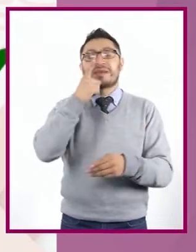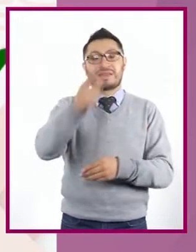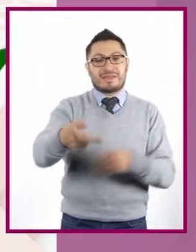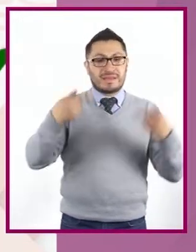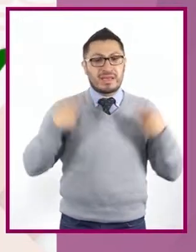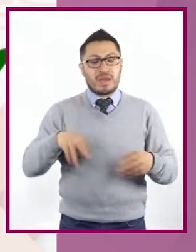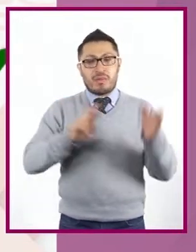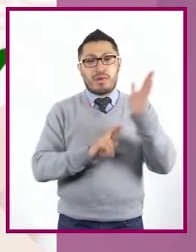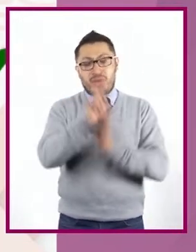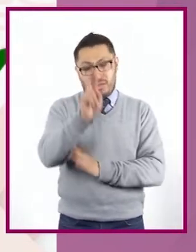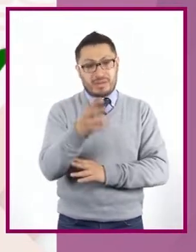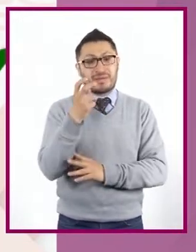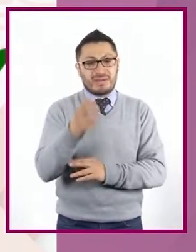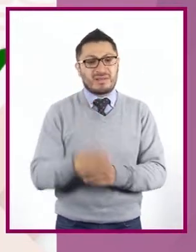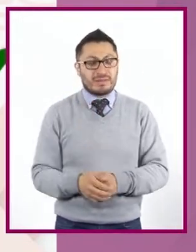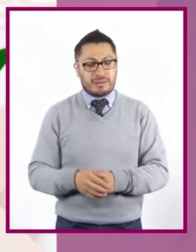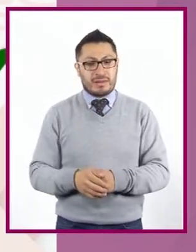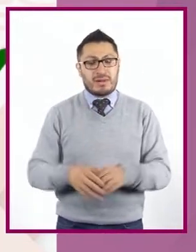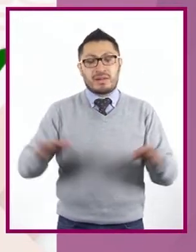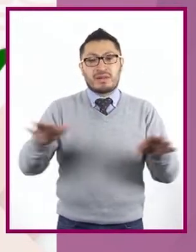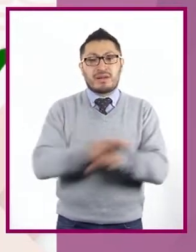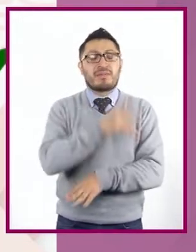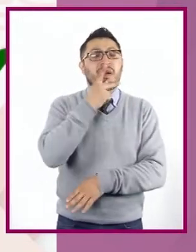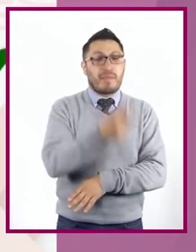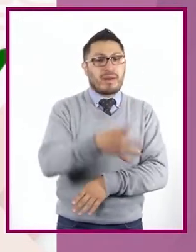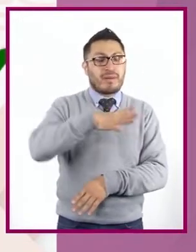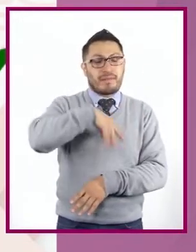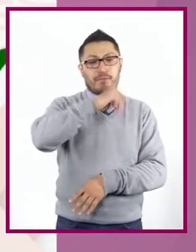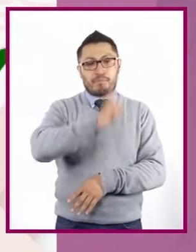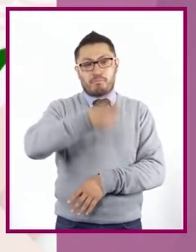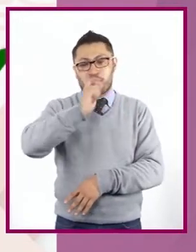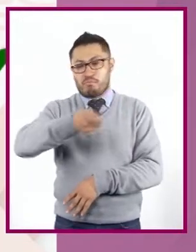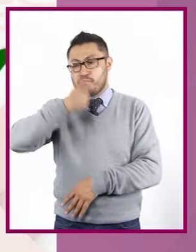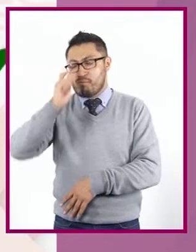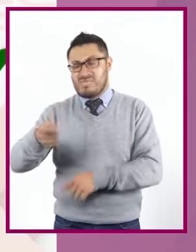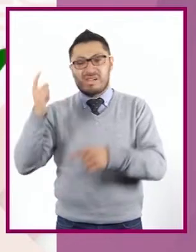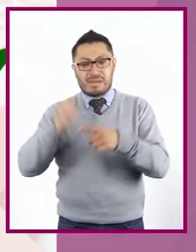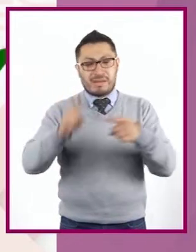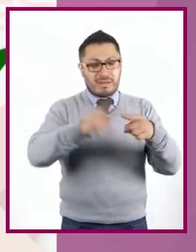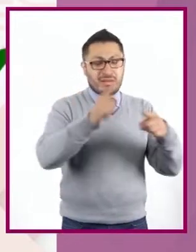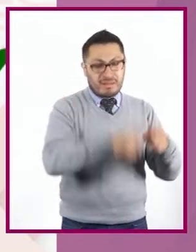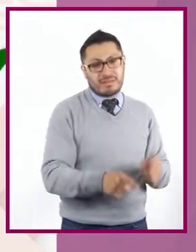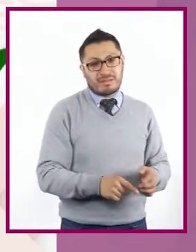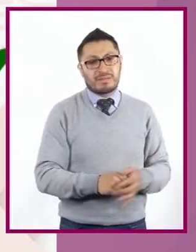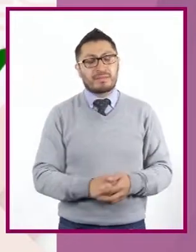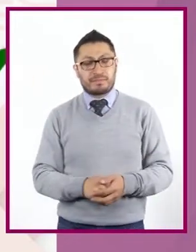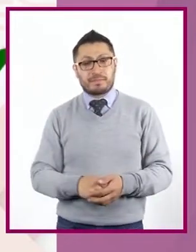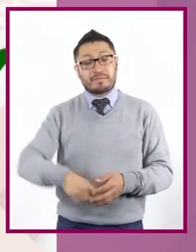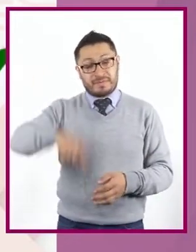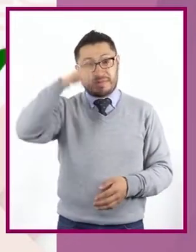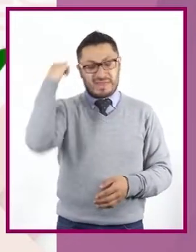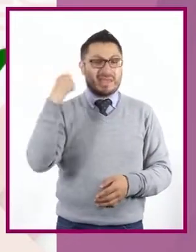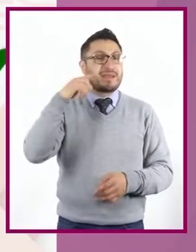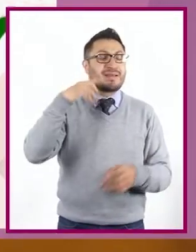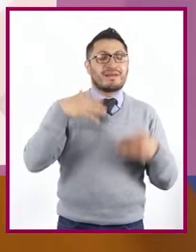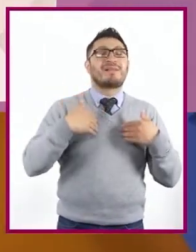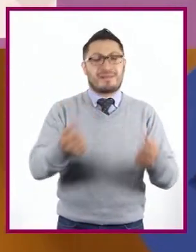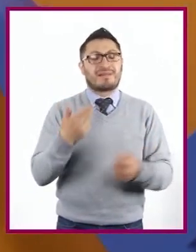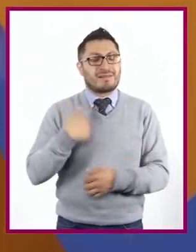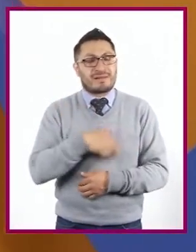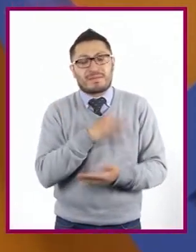al sustituir las palabras, cada una tiene un significado y hace referencia a algo distinto. Es más fácil seguirlo como